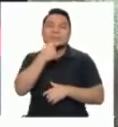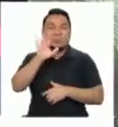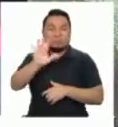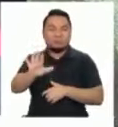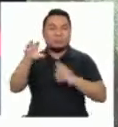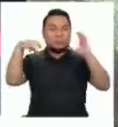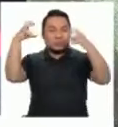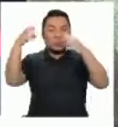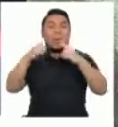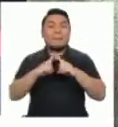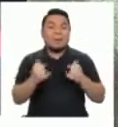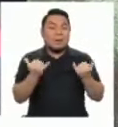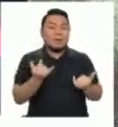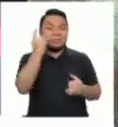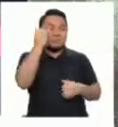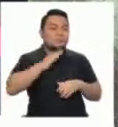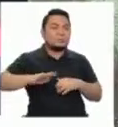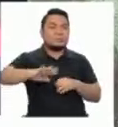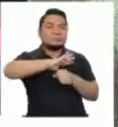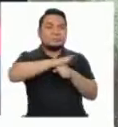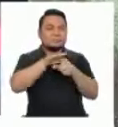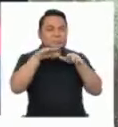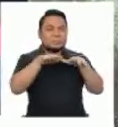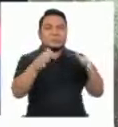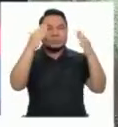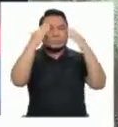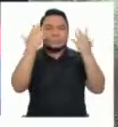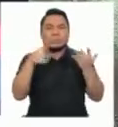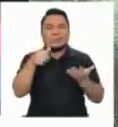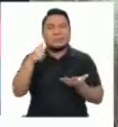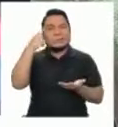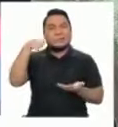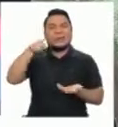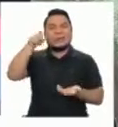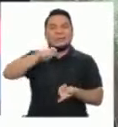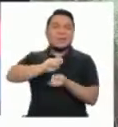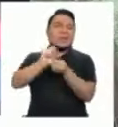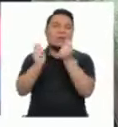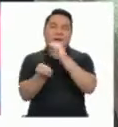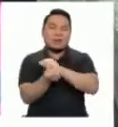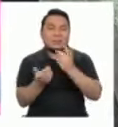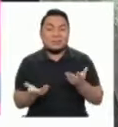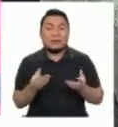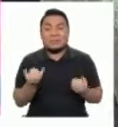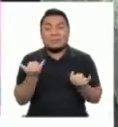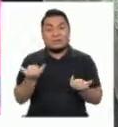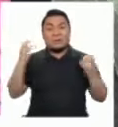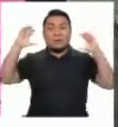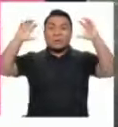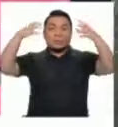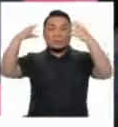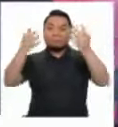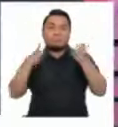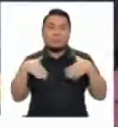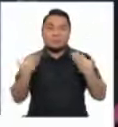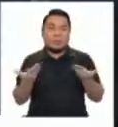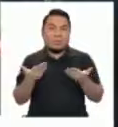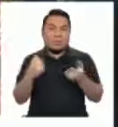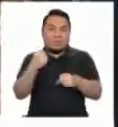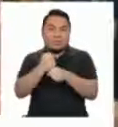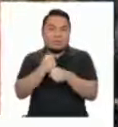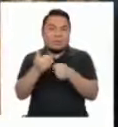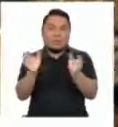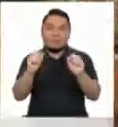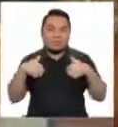emergencia ha obligado a que este negocio se reconvierta. Ya no es más una discoteca en estos días y se ha convertido en